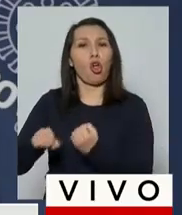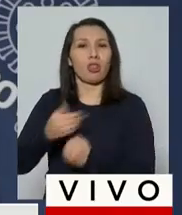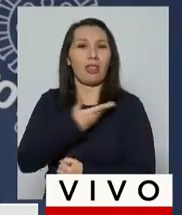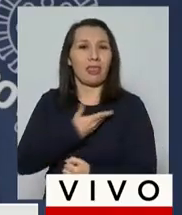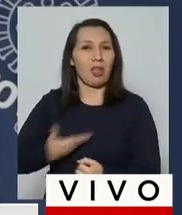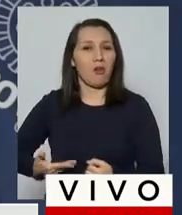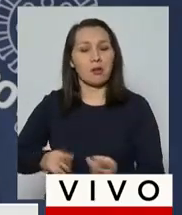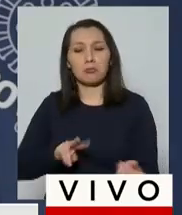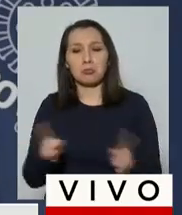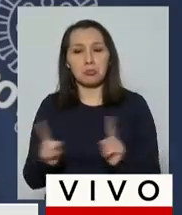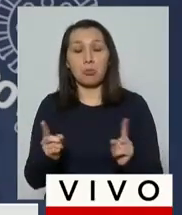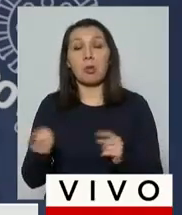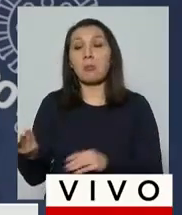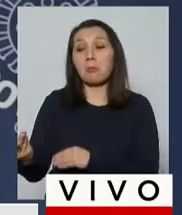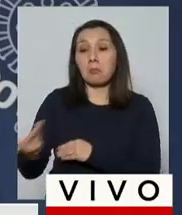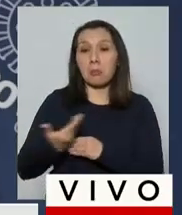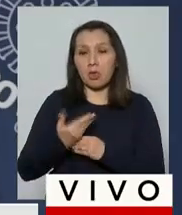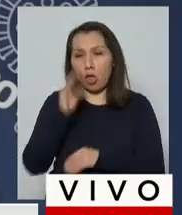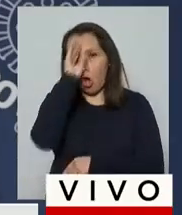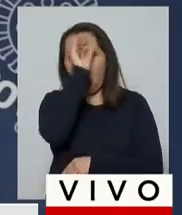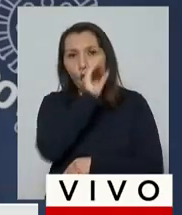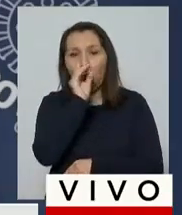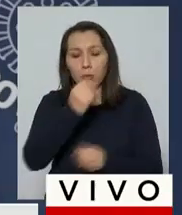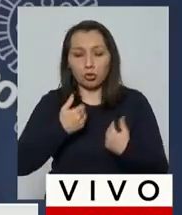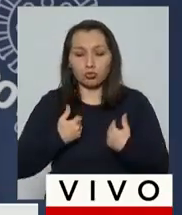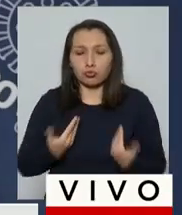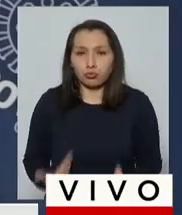opinara sobre cuál es mi